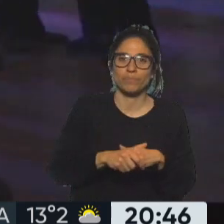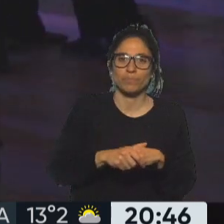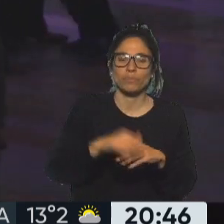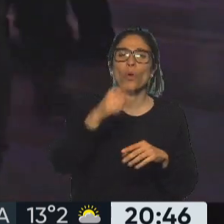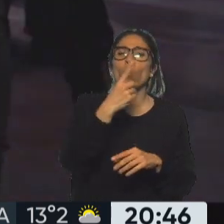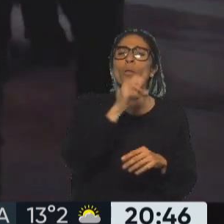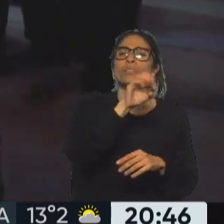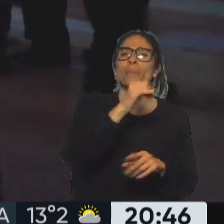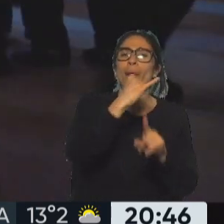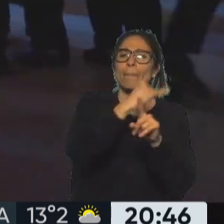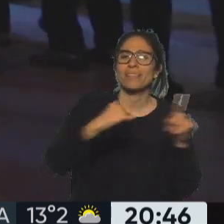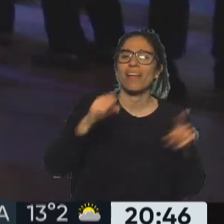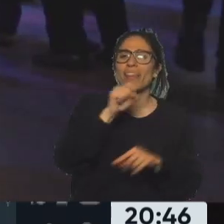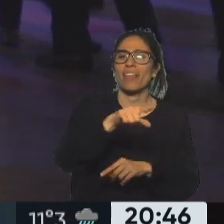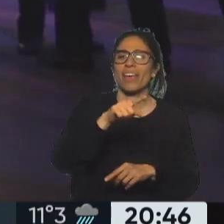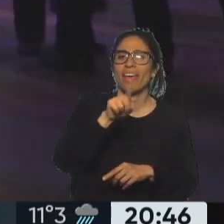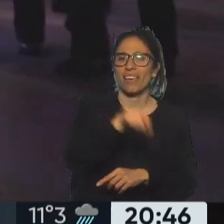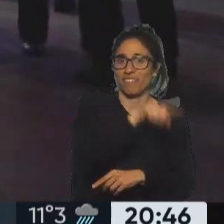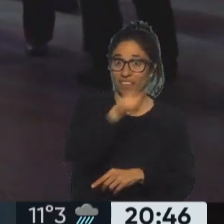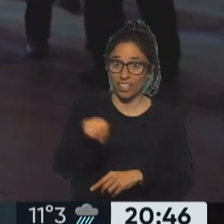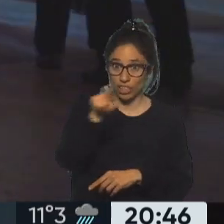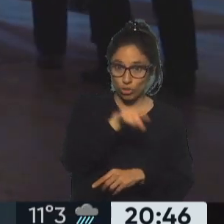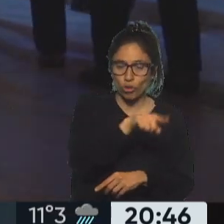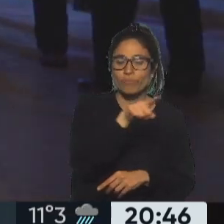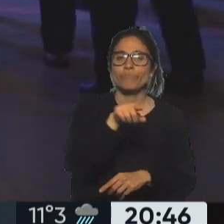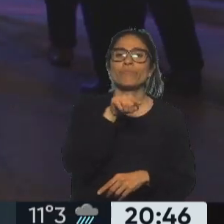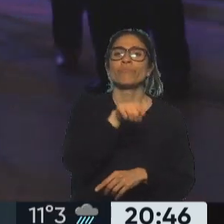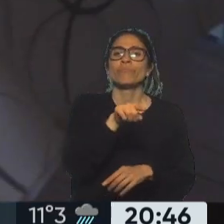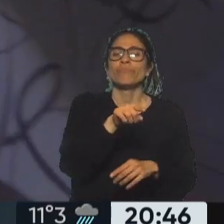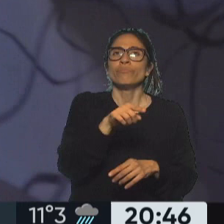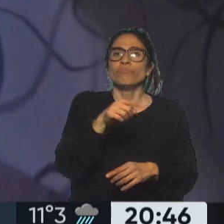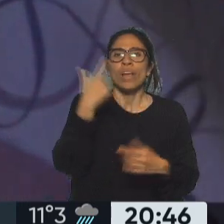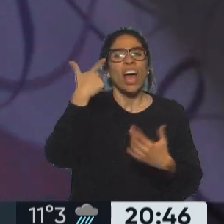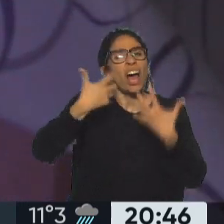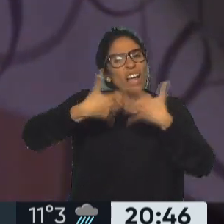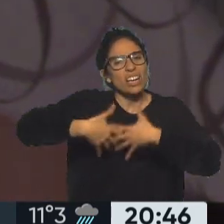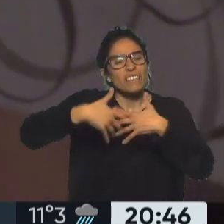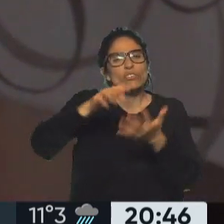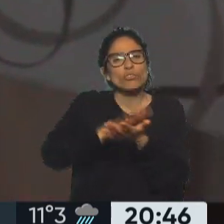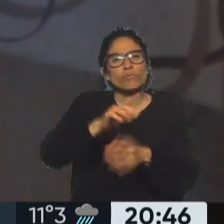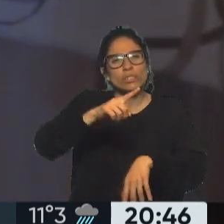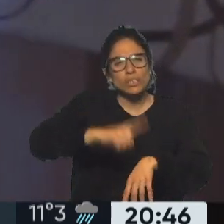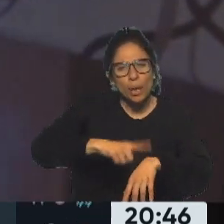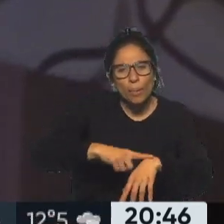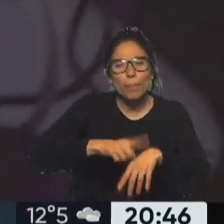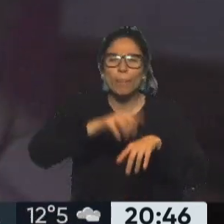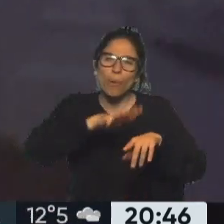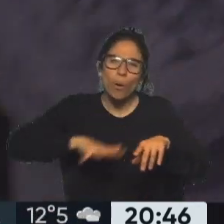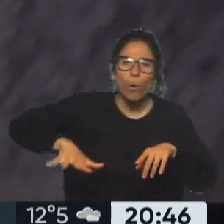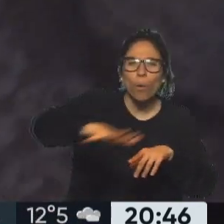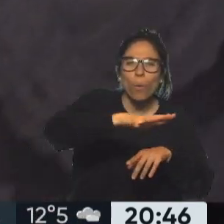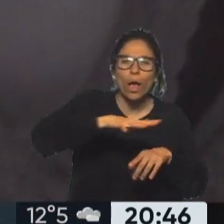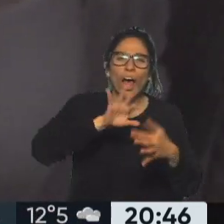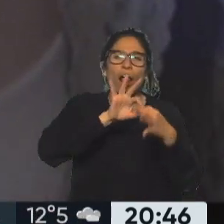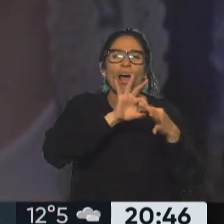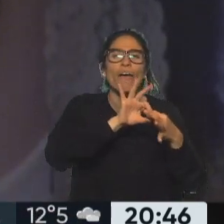donde justamente se empieza a reflexionar sobre el tiempo, sobre el espacio y sobre las formas de vincularnos entre nosotros. Es un proyecto